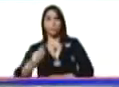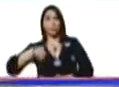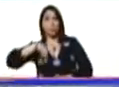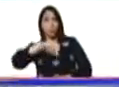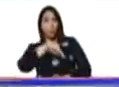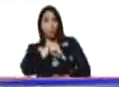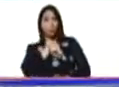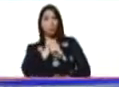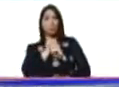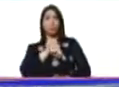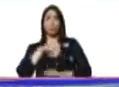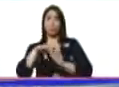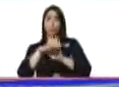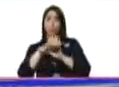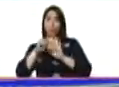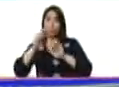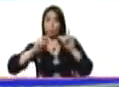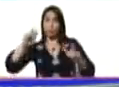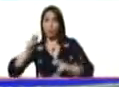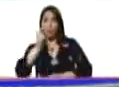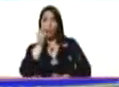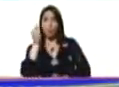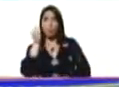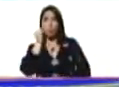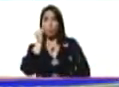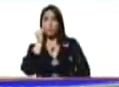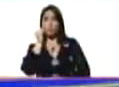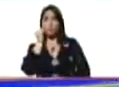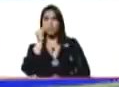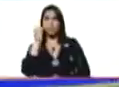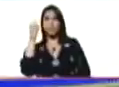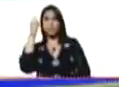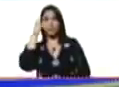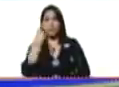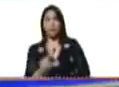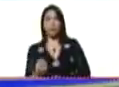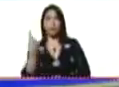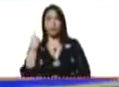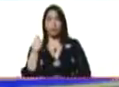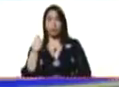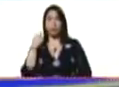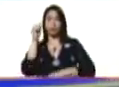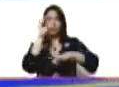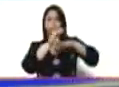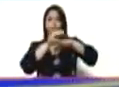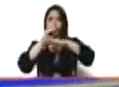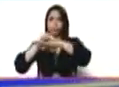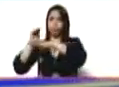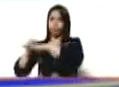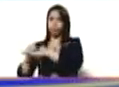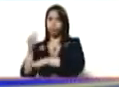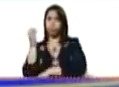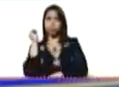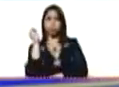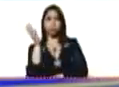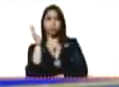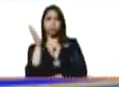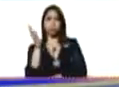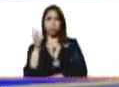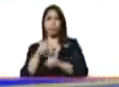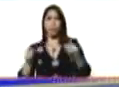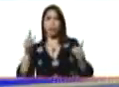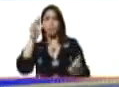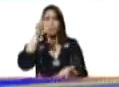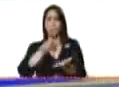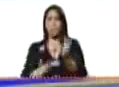nuestros constituyentes, mujeres y hombres, en el día de ayer fue convocada la sesión para la aprobación de